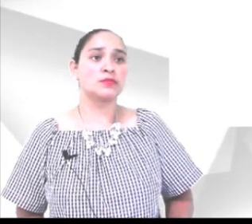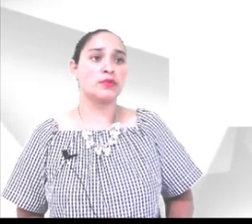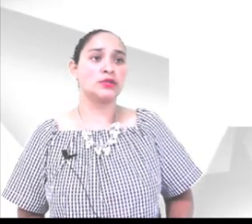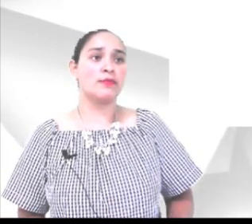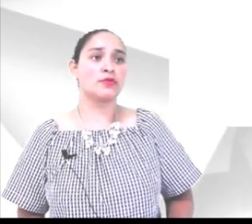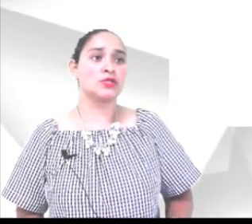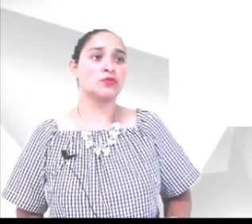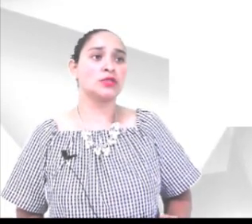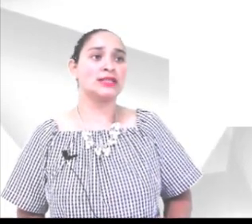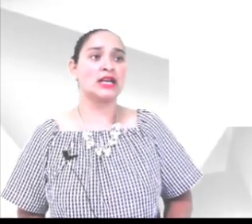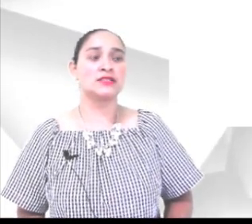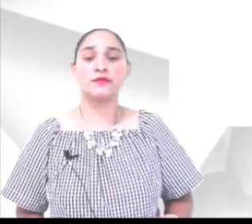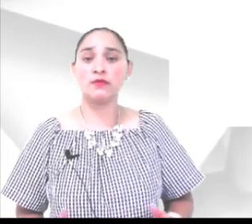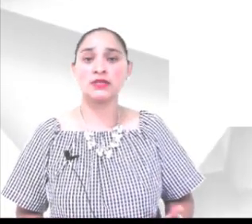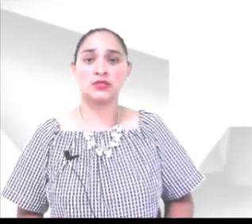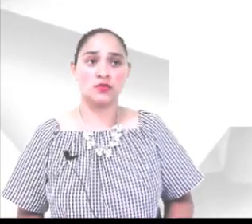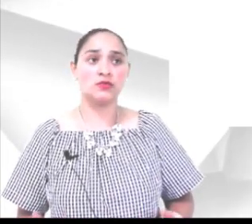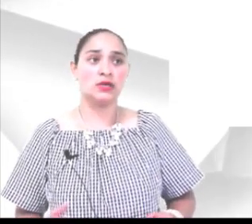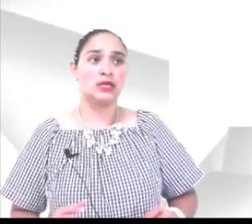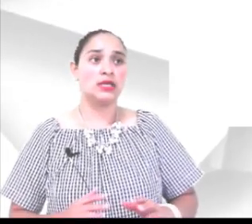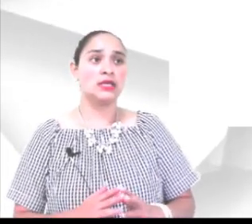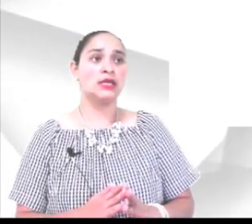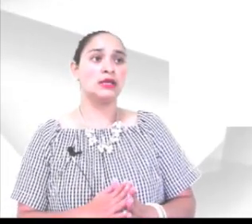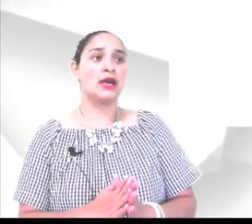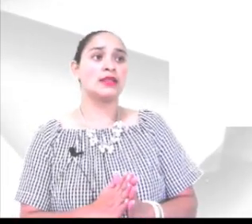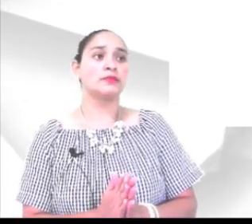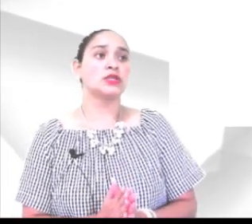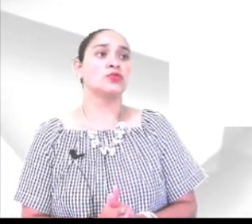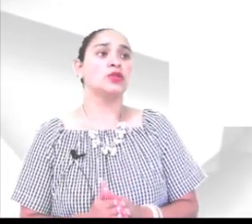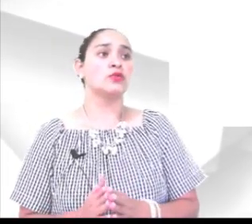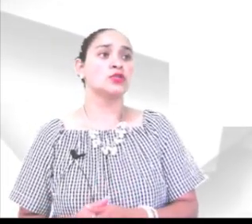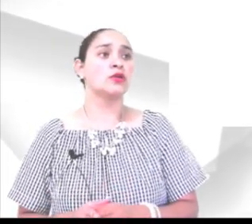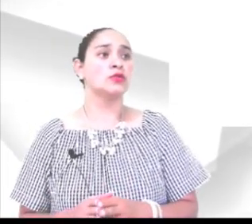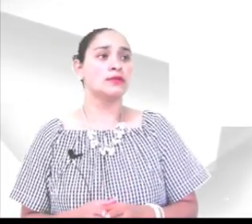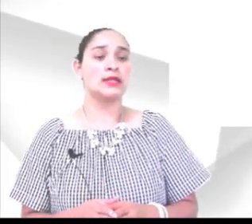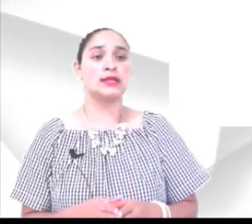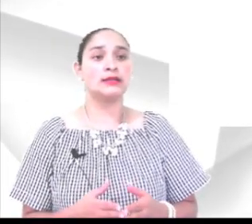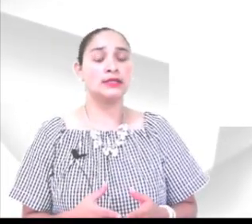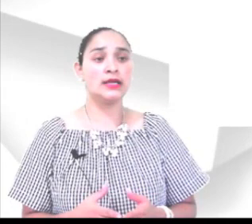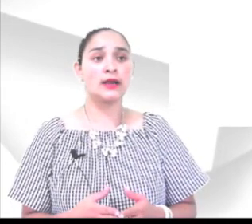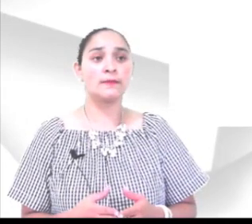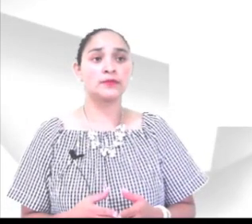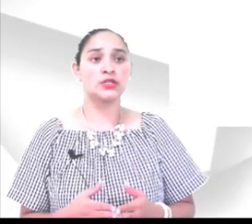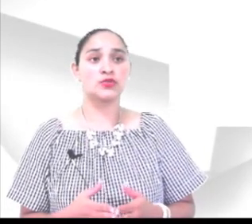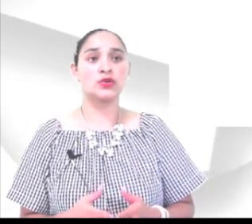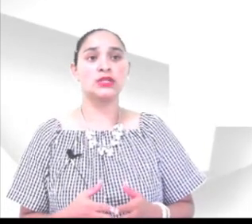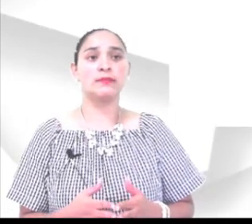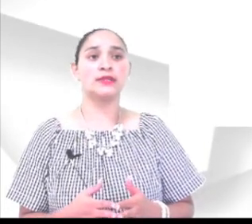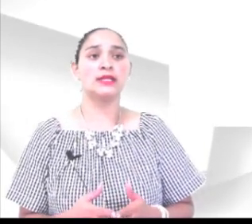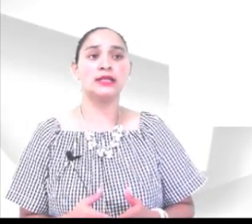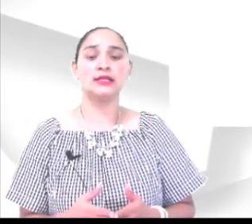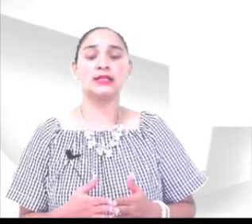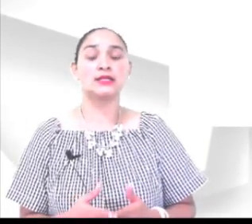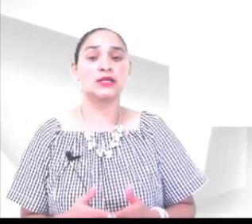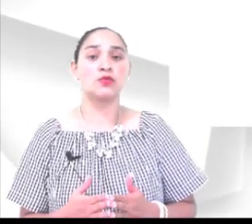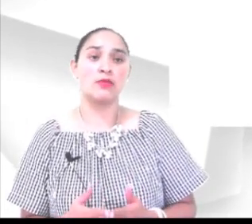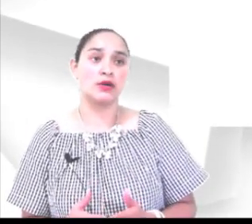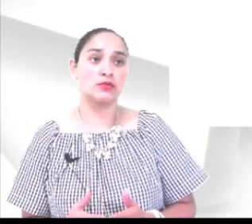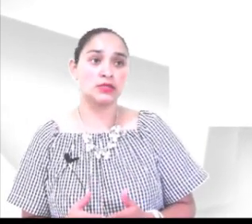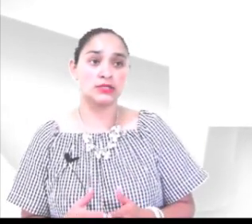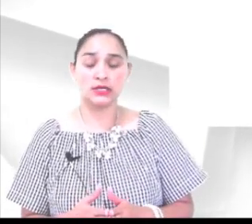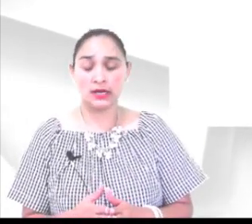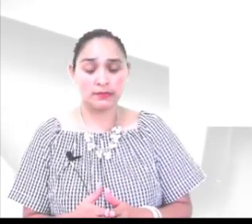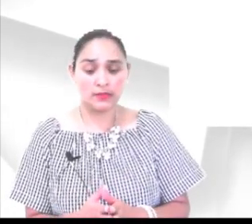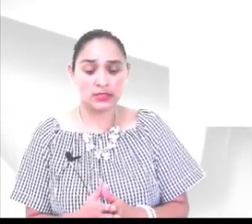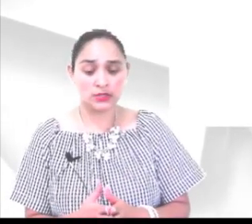fenómenos responde a procesos de transformación y adaptación de los ciclos de vida de la Tierra y son independientes del ser